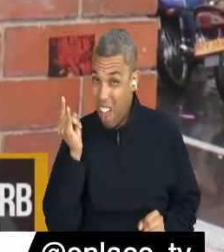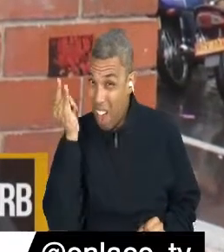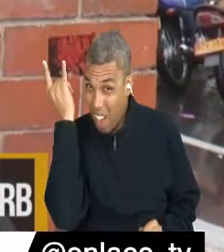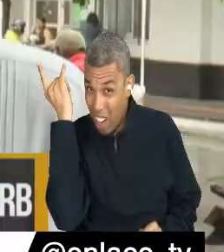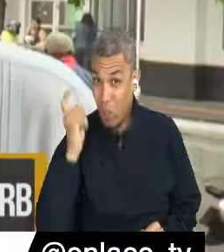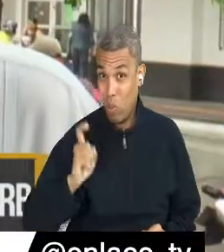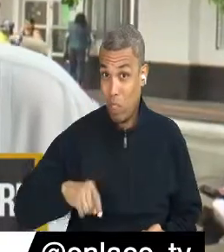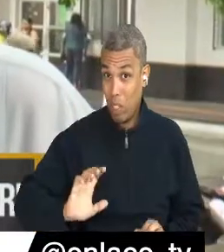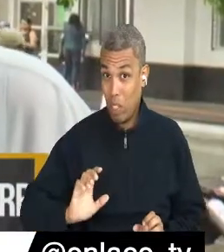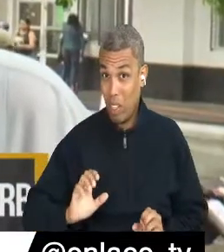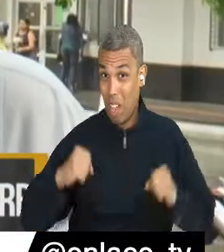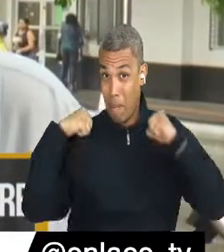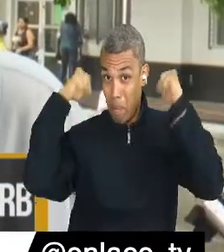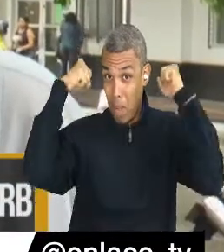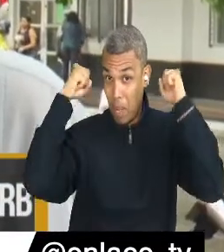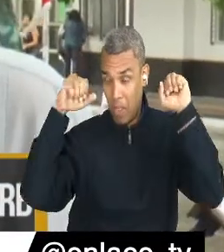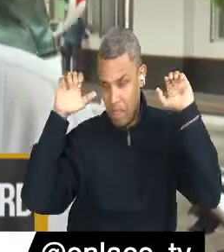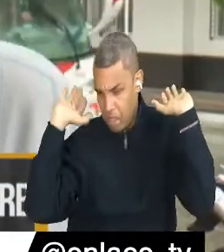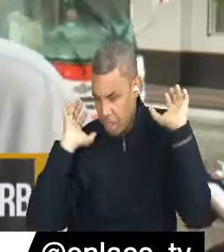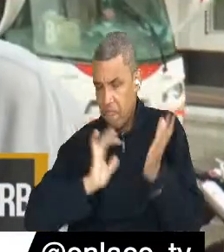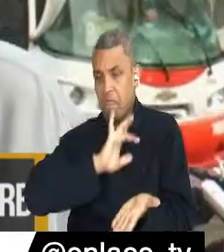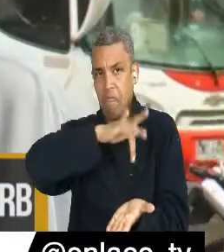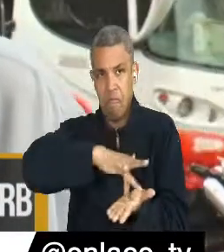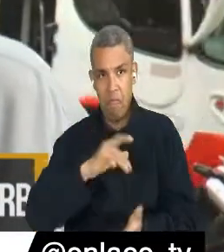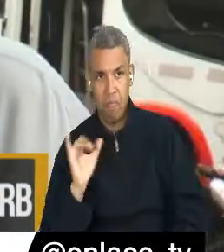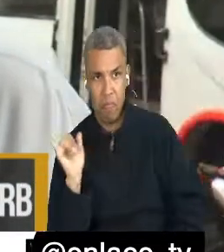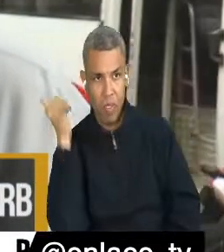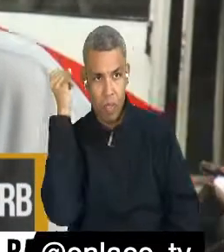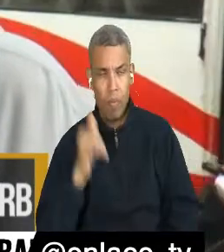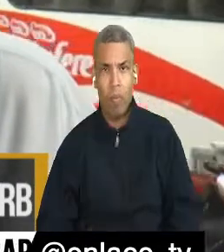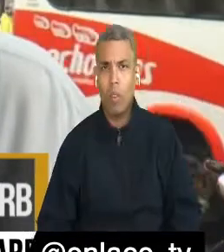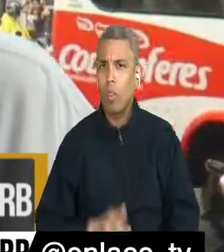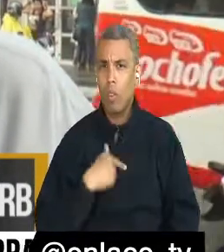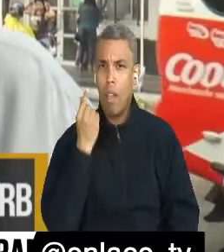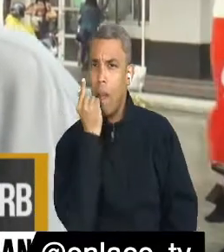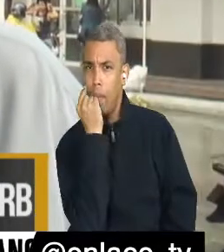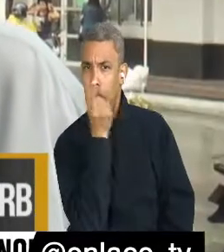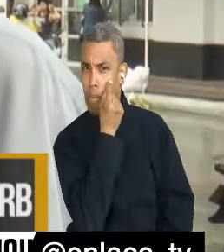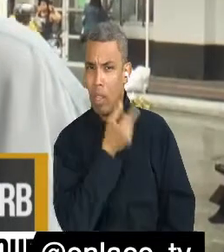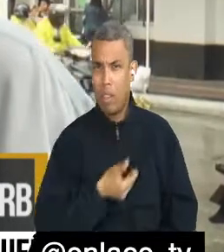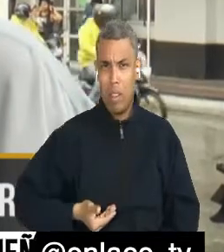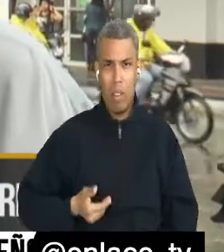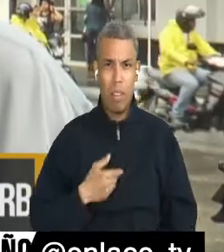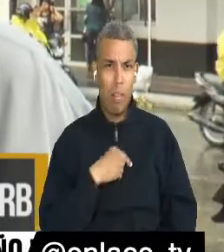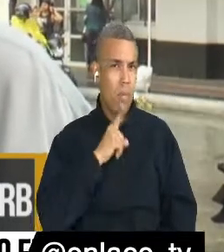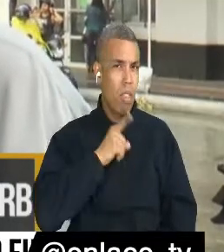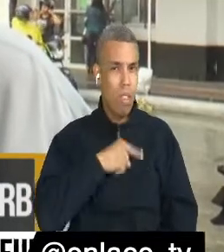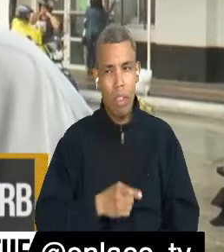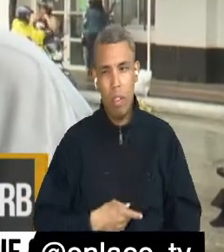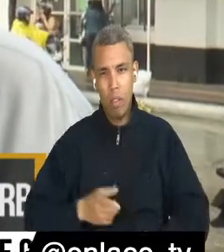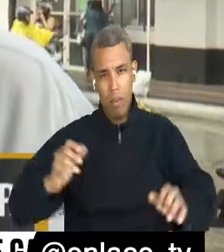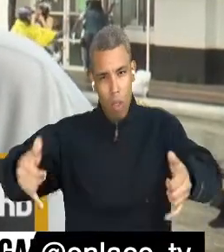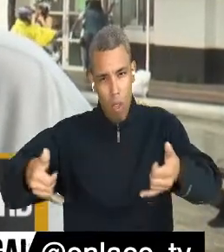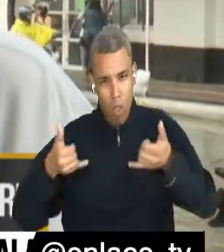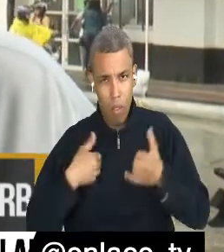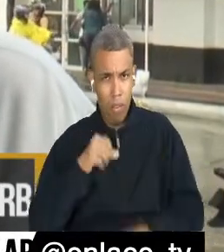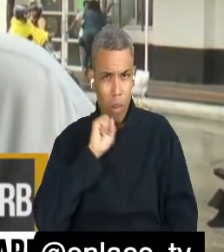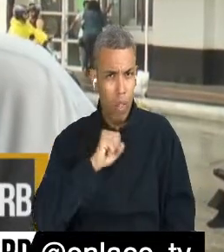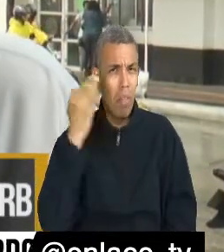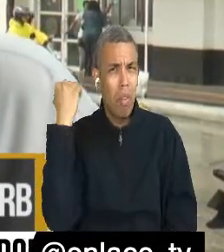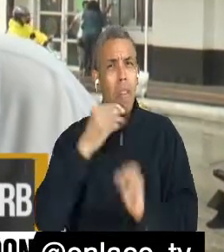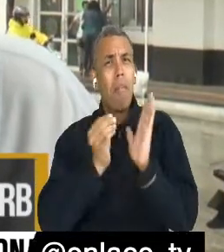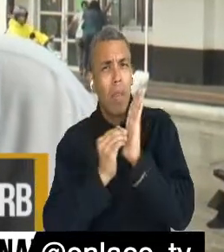podía hacerlo. Creo que nos engañó el presidente a todo mundo, porque yo creo que él todas las veces que vino aquí